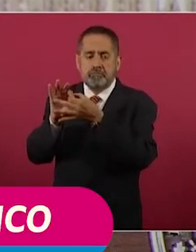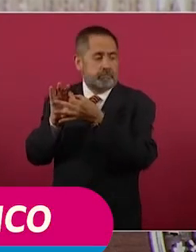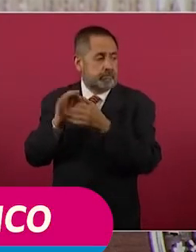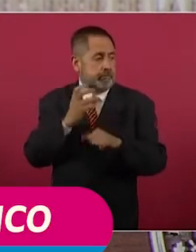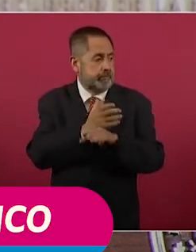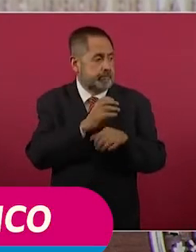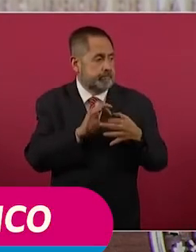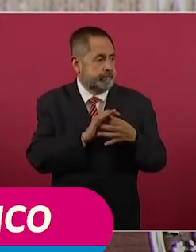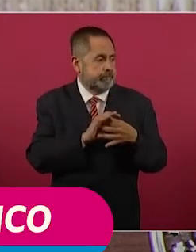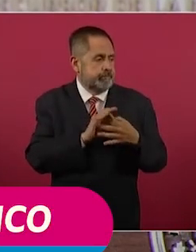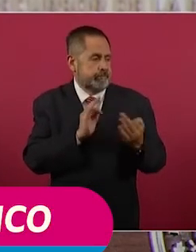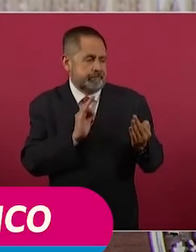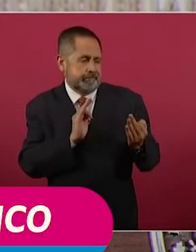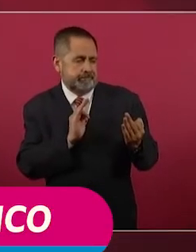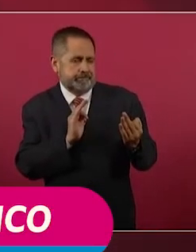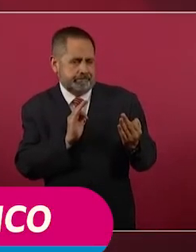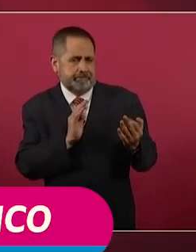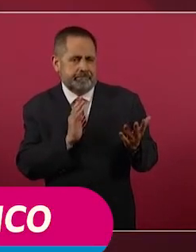de Estados Unidos.